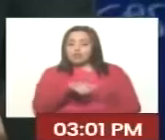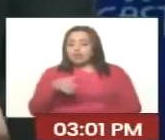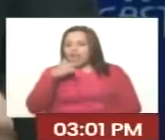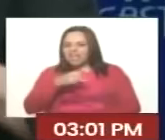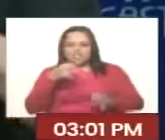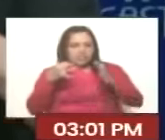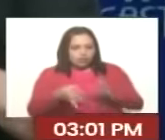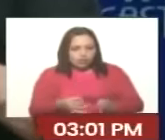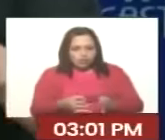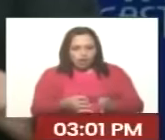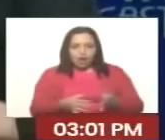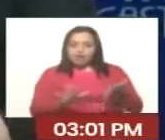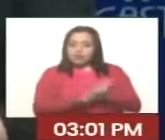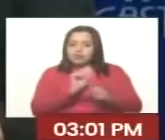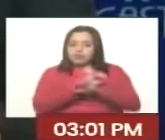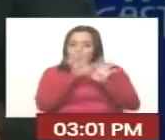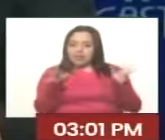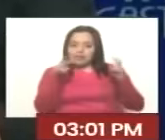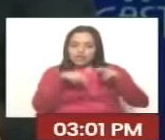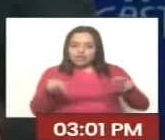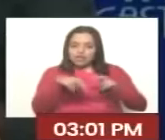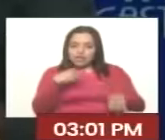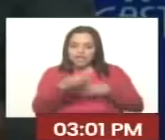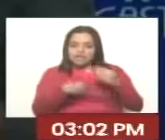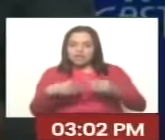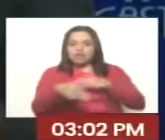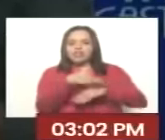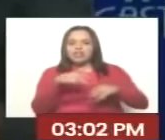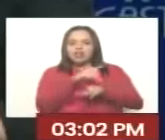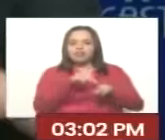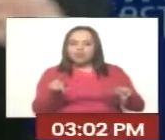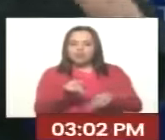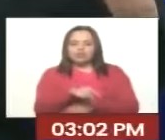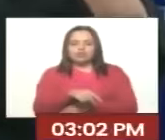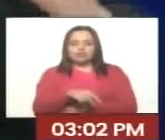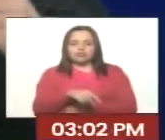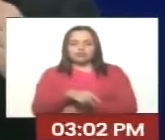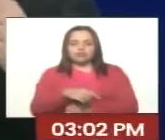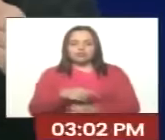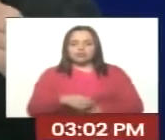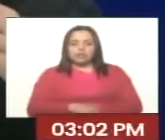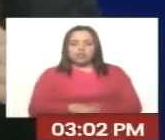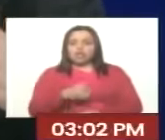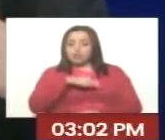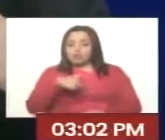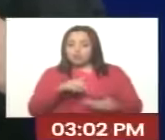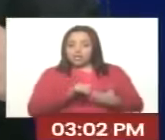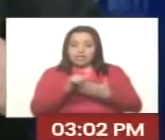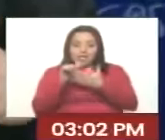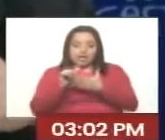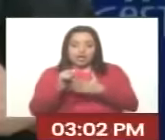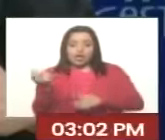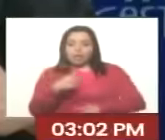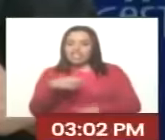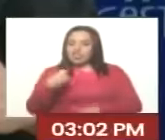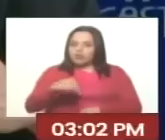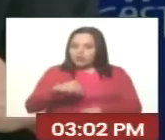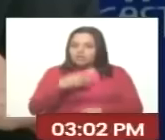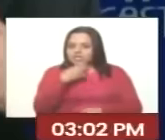convencidos de la impecable investigación que hizo el Ministerio Público bajo nuestro liderazgo durante el mes de noviembre y diciembre y que aún